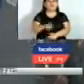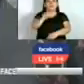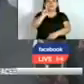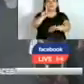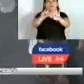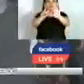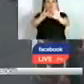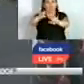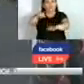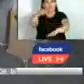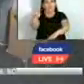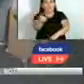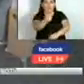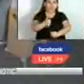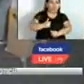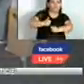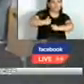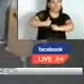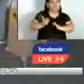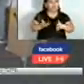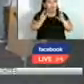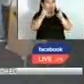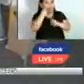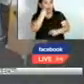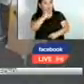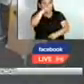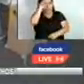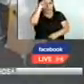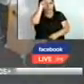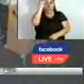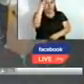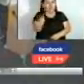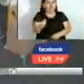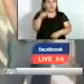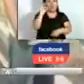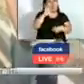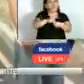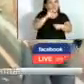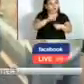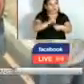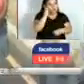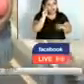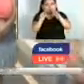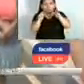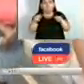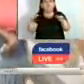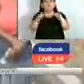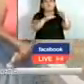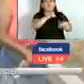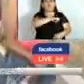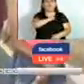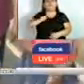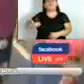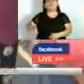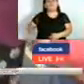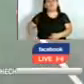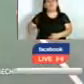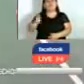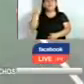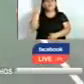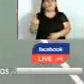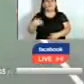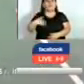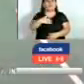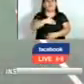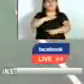17.000 elementos de la Fuerza Armada apoyaron en materia de seguridad en el proceso de las elecciones a nivel nacional. De acuerdo al ministro de la